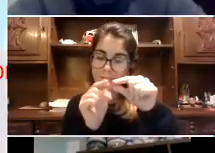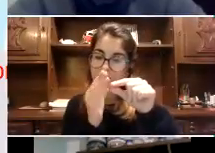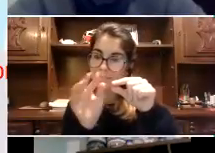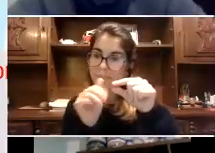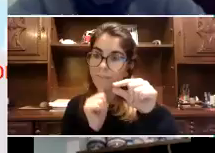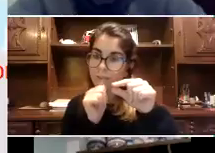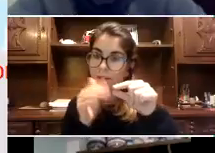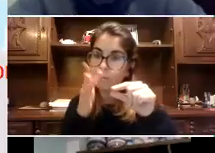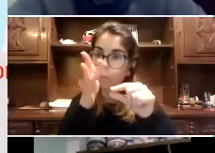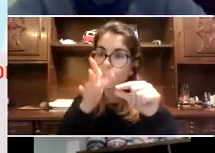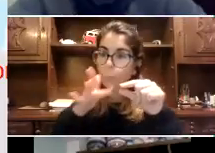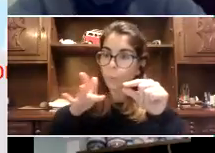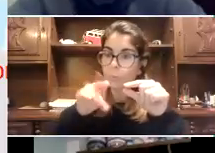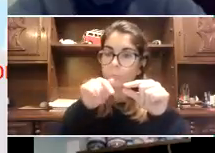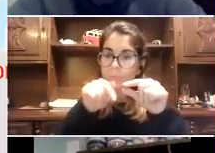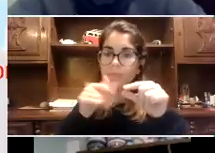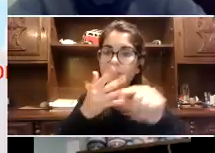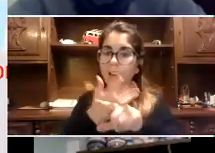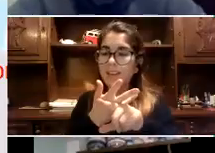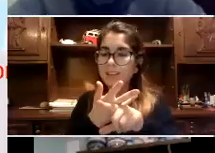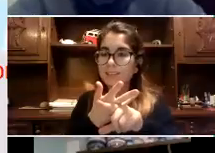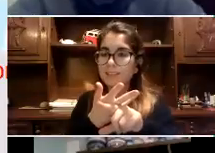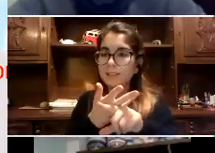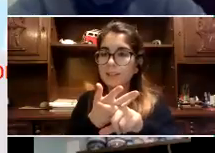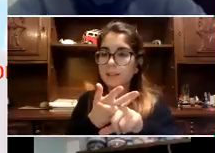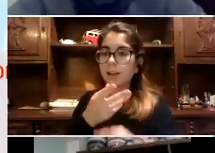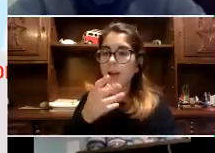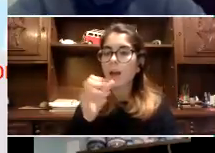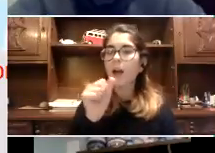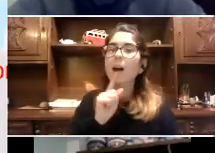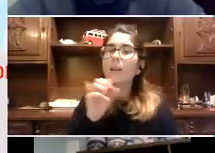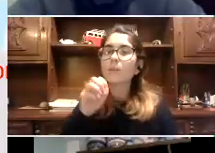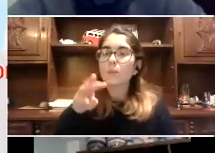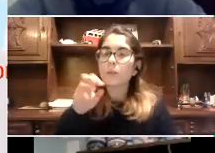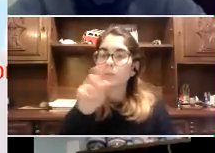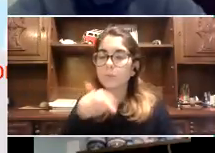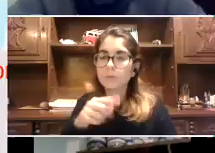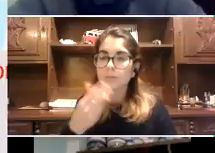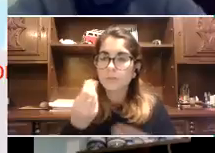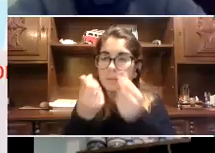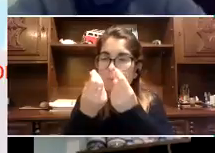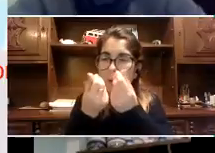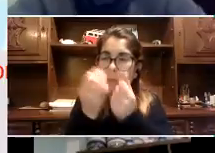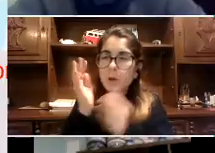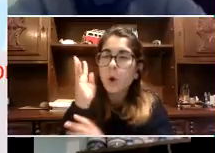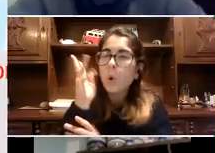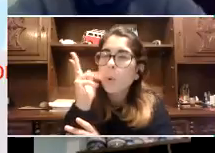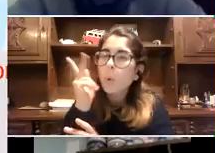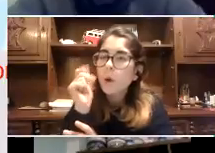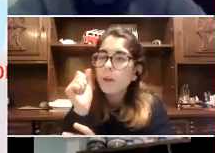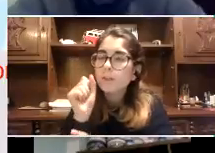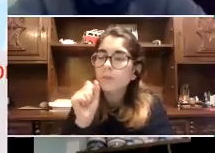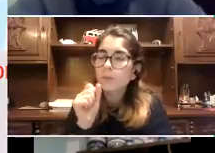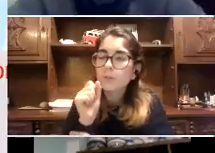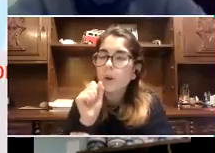proteínas corresponderían a la escala de los átomos. Ese sería más o menos la cantidad y la dimensión de